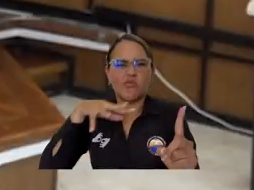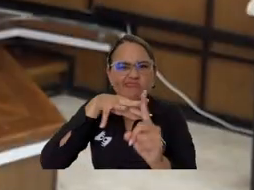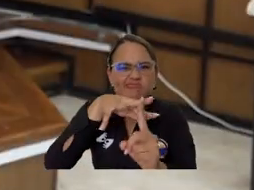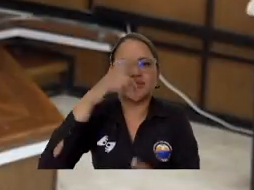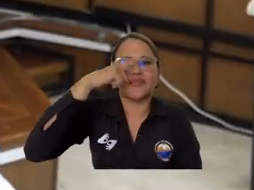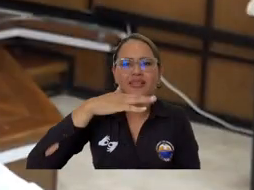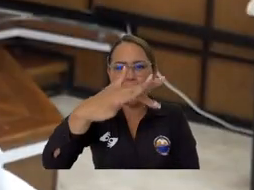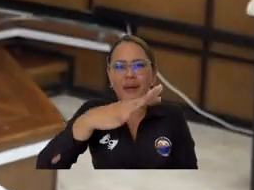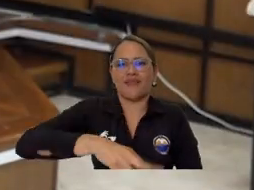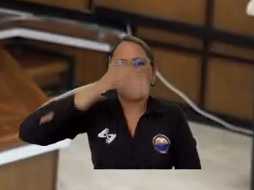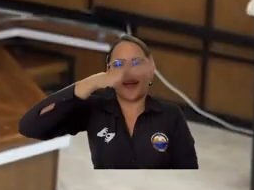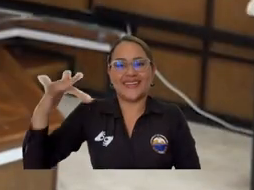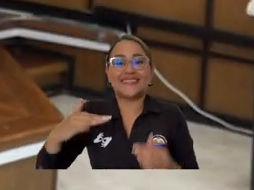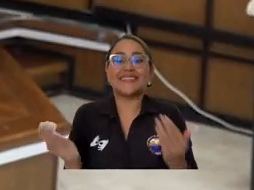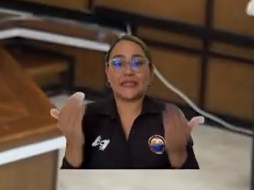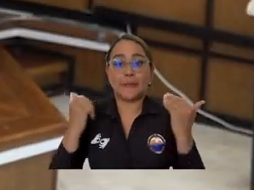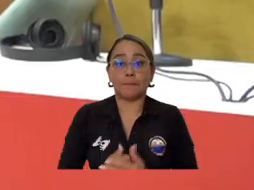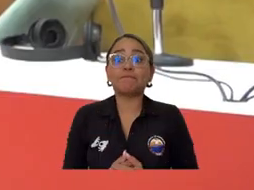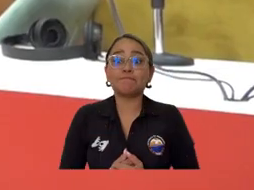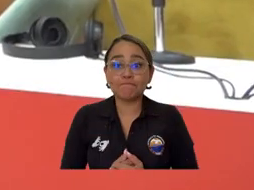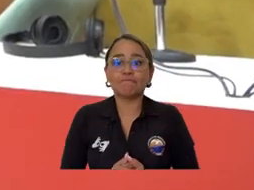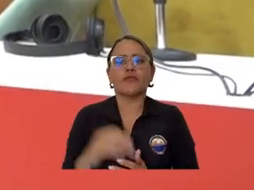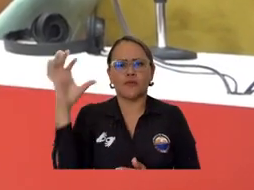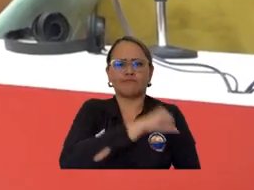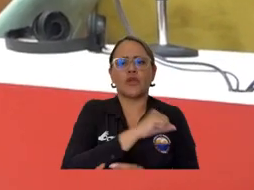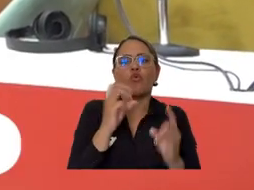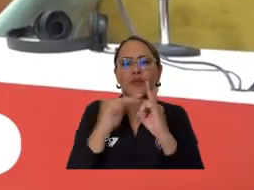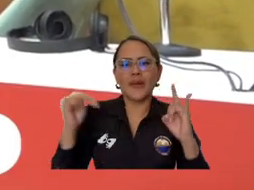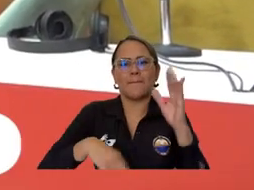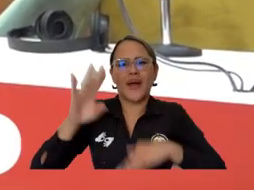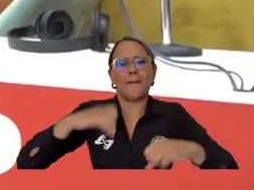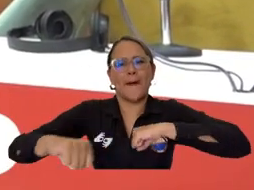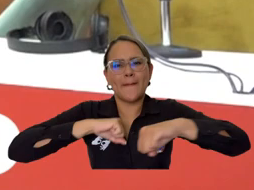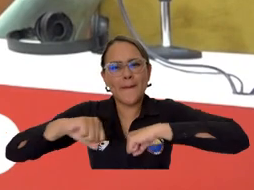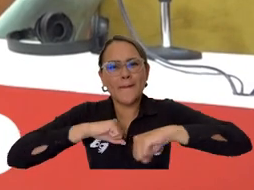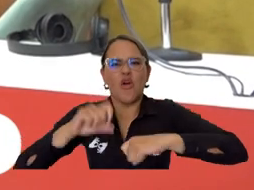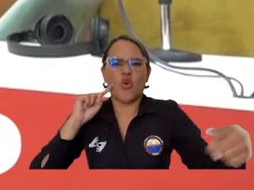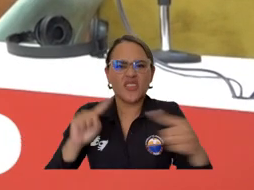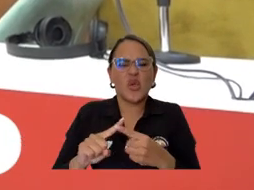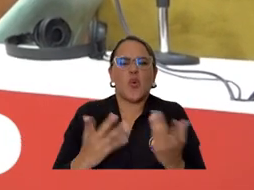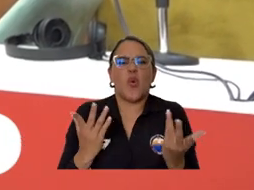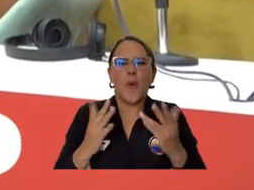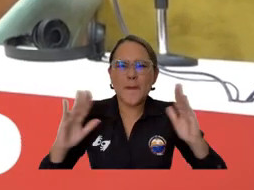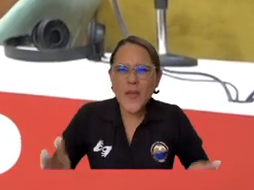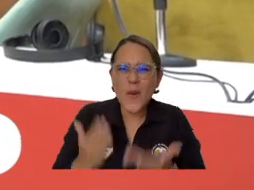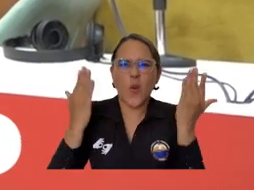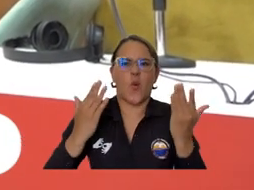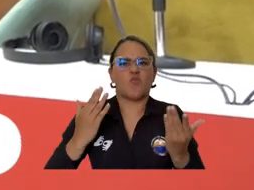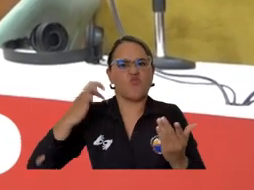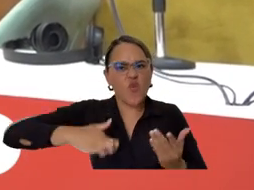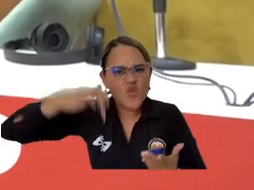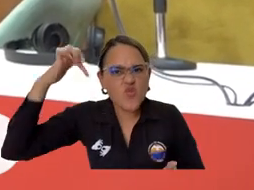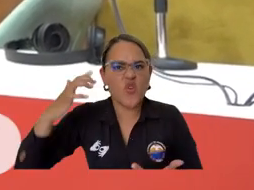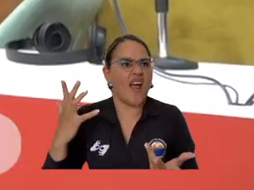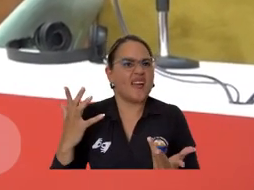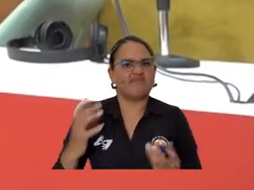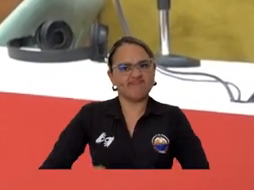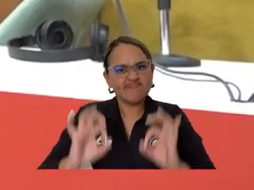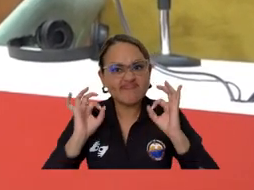por Santa Marta, por Magdalena. Creo que la universidad ha hecho bastante por jalar, por retener,